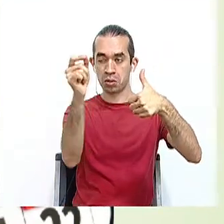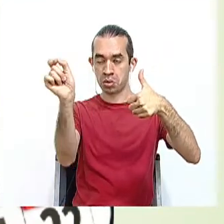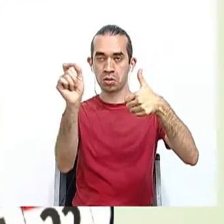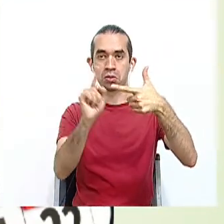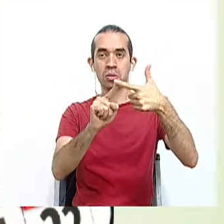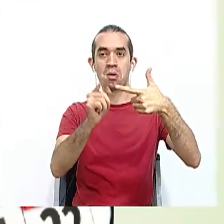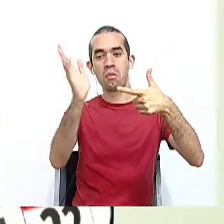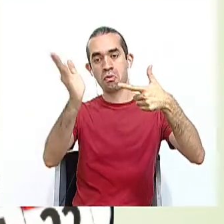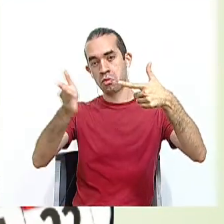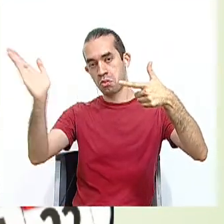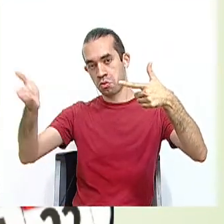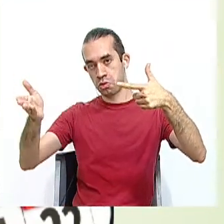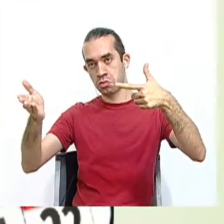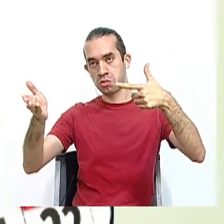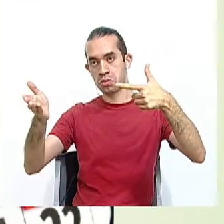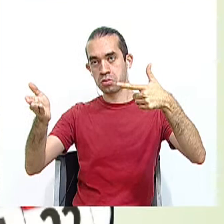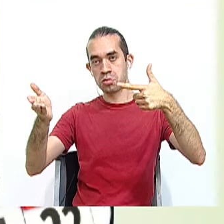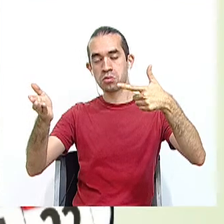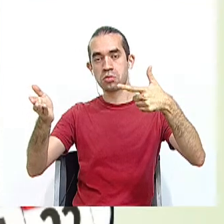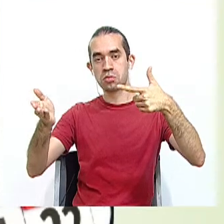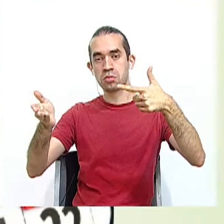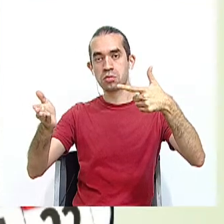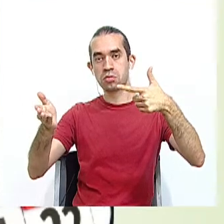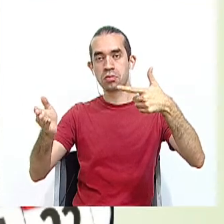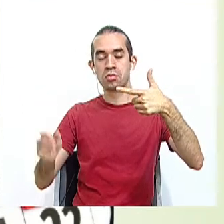línea inclinada, como en el ejemplo,